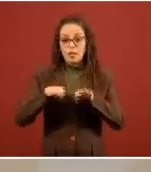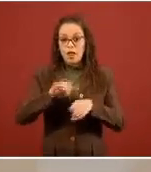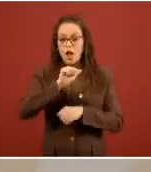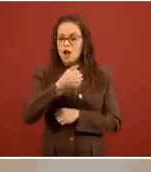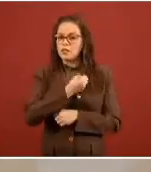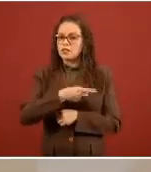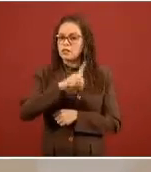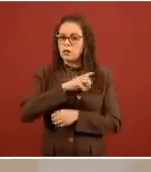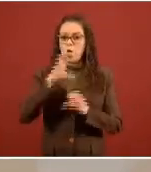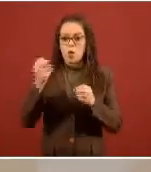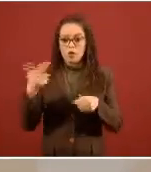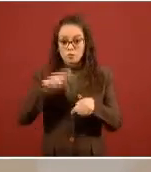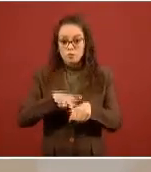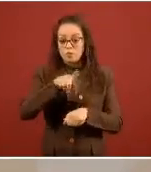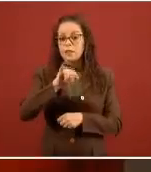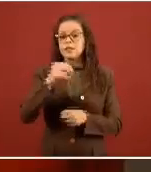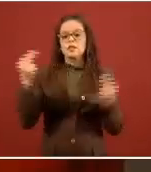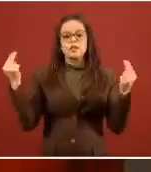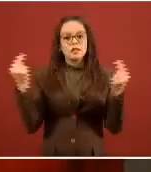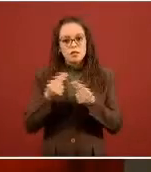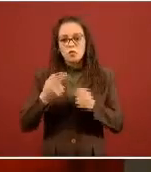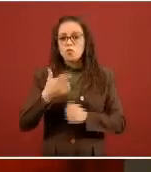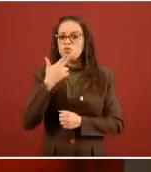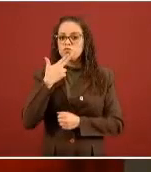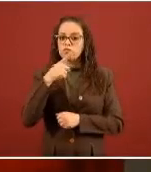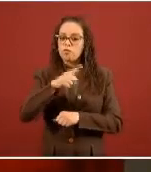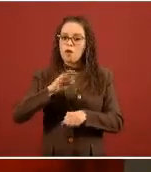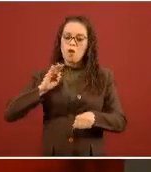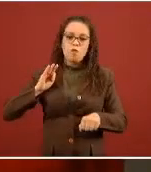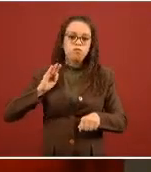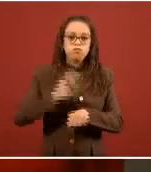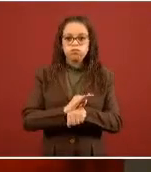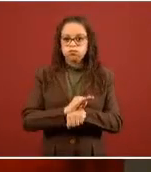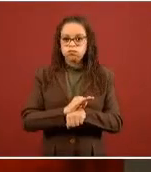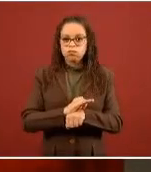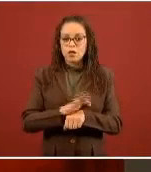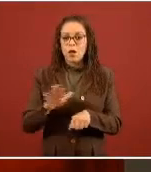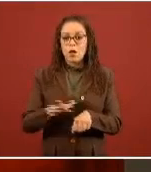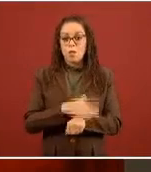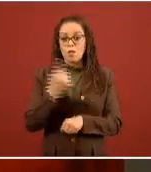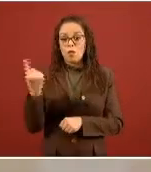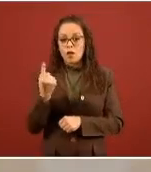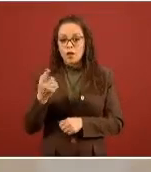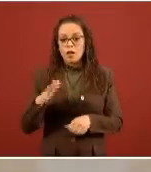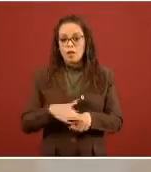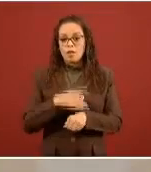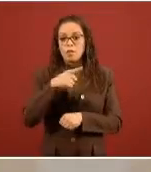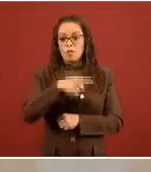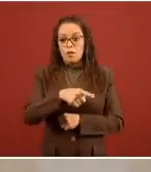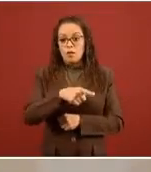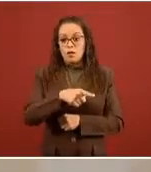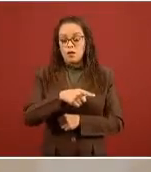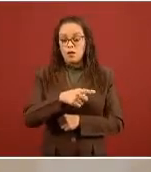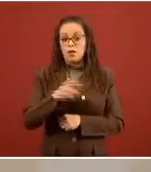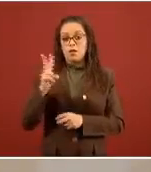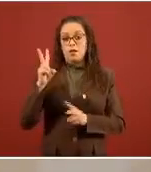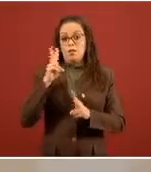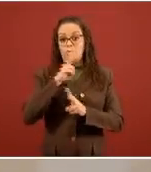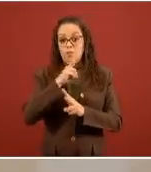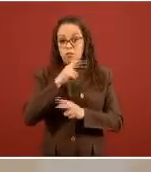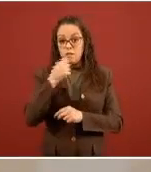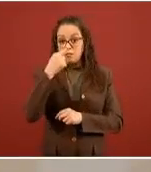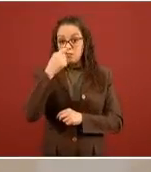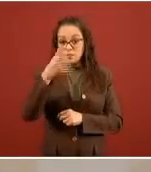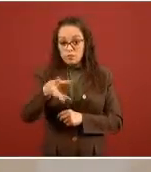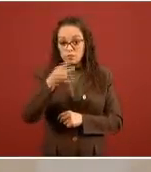estos equipos de máxima protección porque está en cercanía con la vía respiratoria de los pacientes